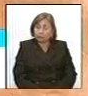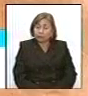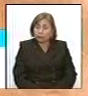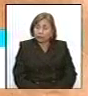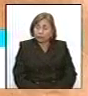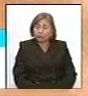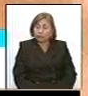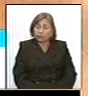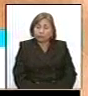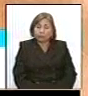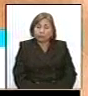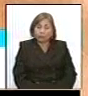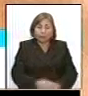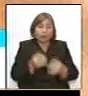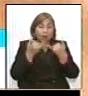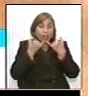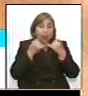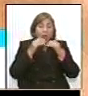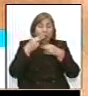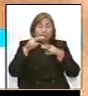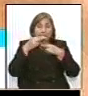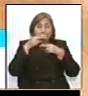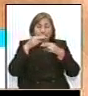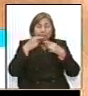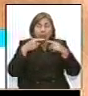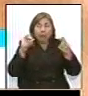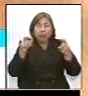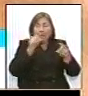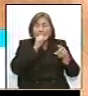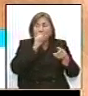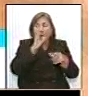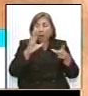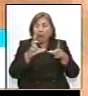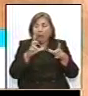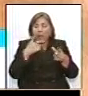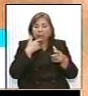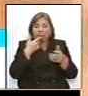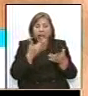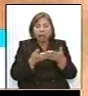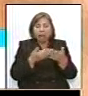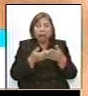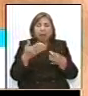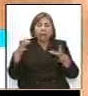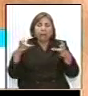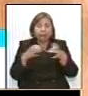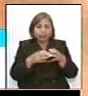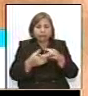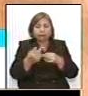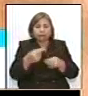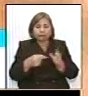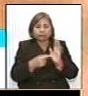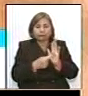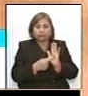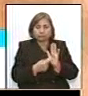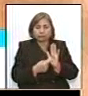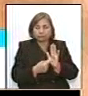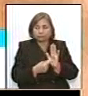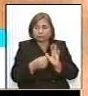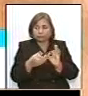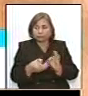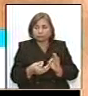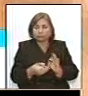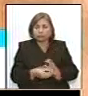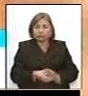del informe de Panorama, el congresista denunciado se dirige a la presidenta de la comisión y señala, literalmente,